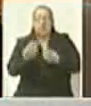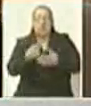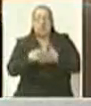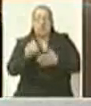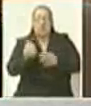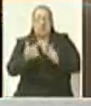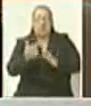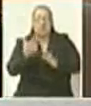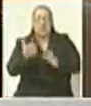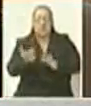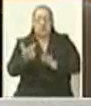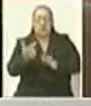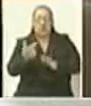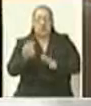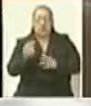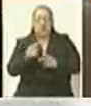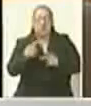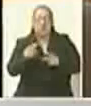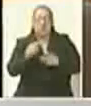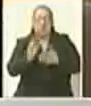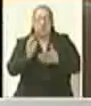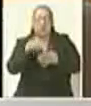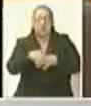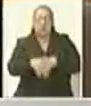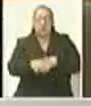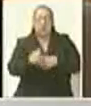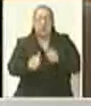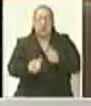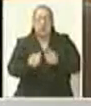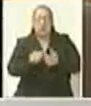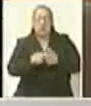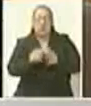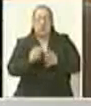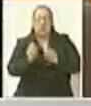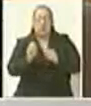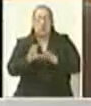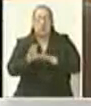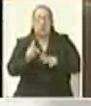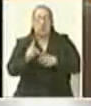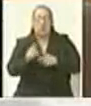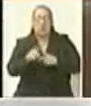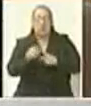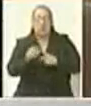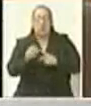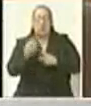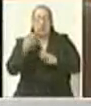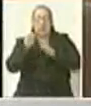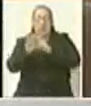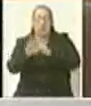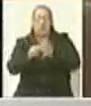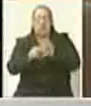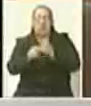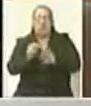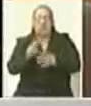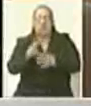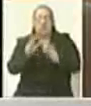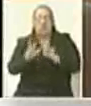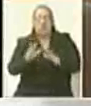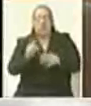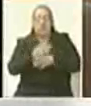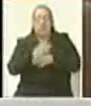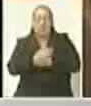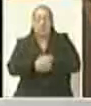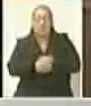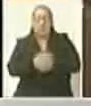que hay 77 vertimientos, de los cuales 10 son de tipo minero, 28 de